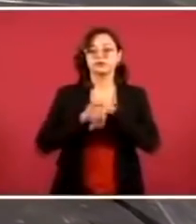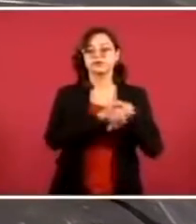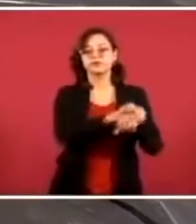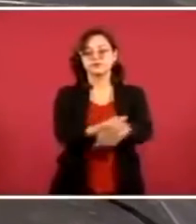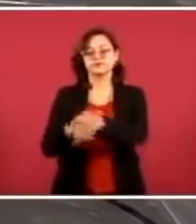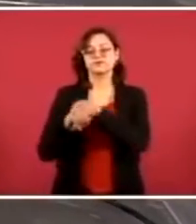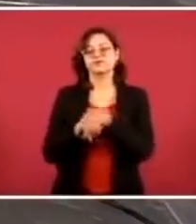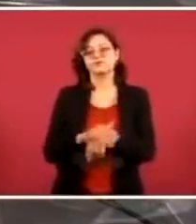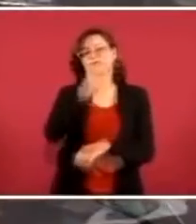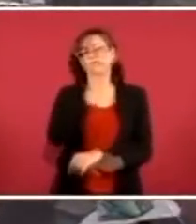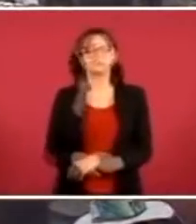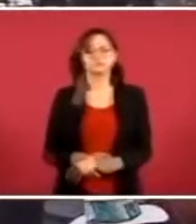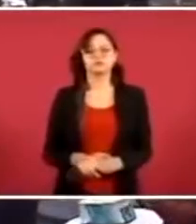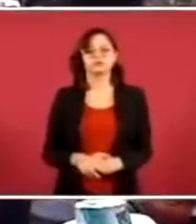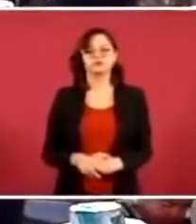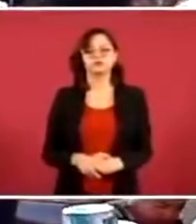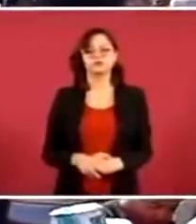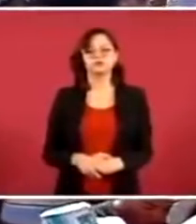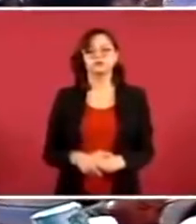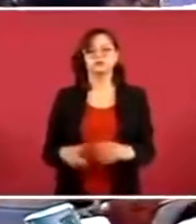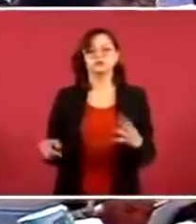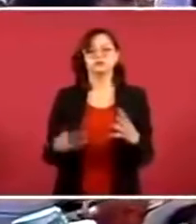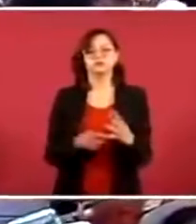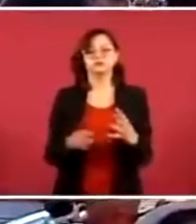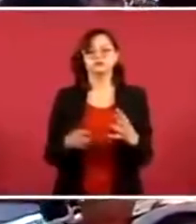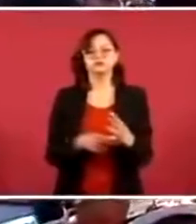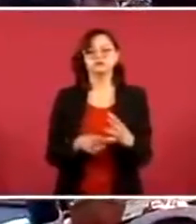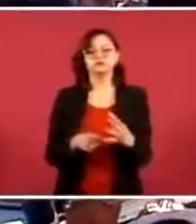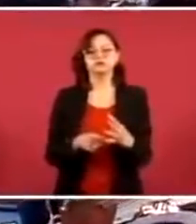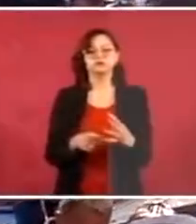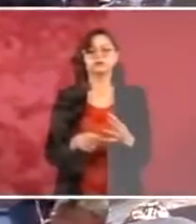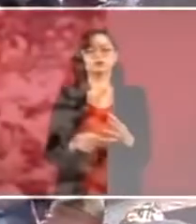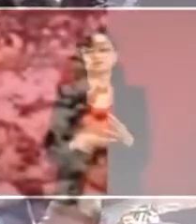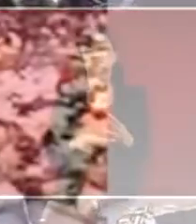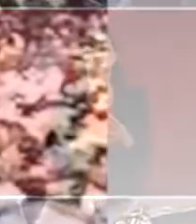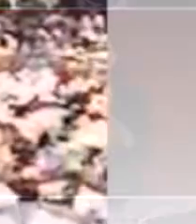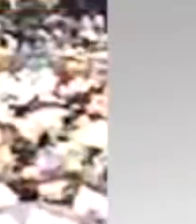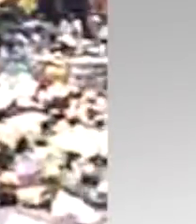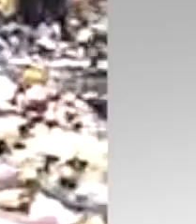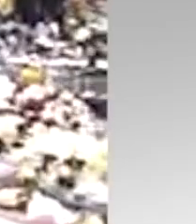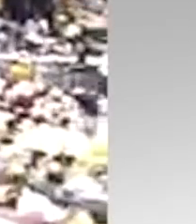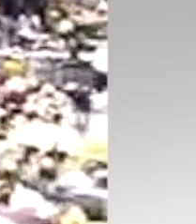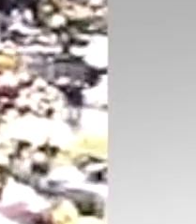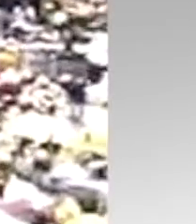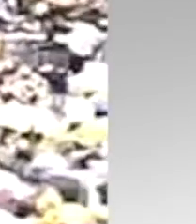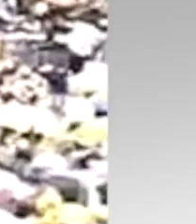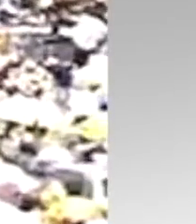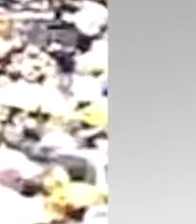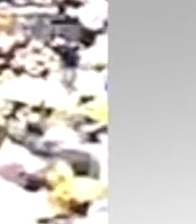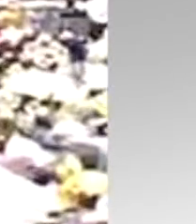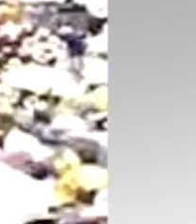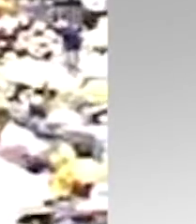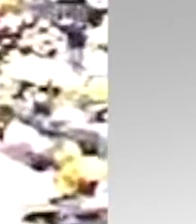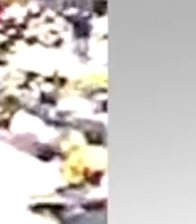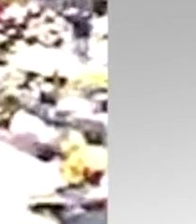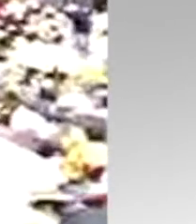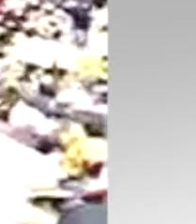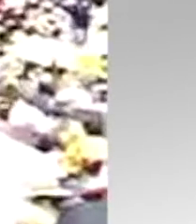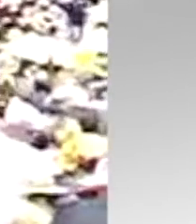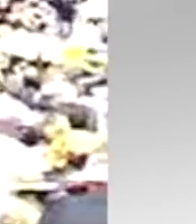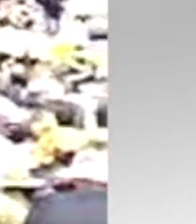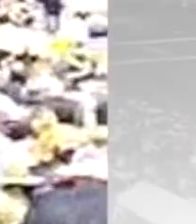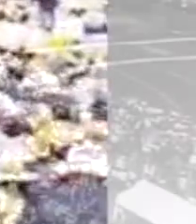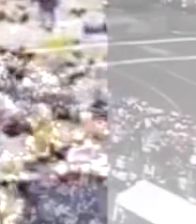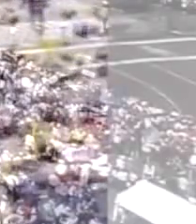y entrañable plaza. Aunque hay otra diferencia notable. Las convocatorias anteriores fueron de lucha civil